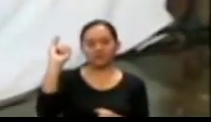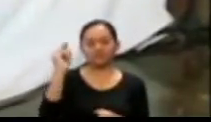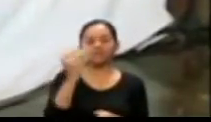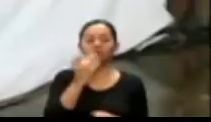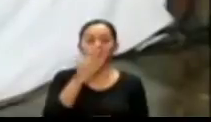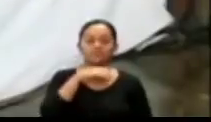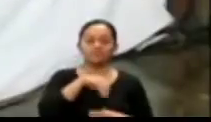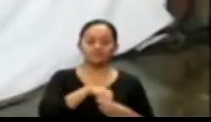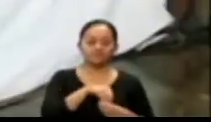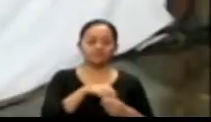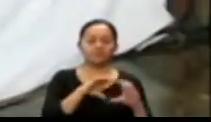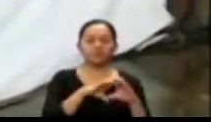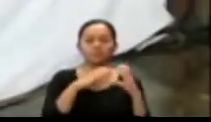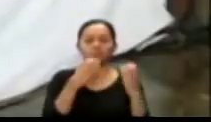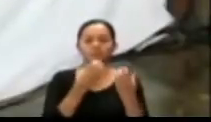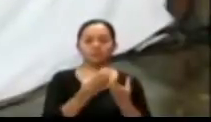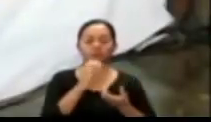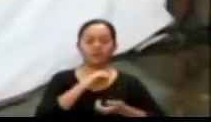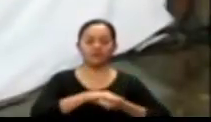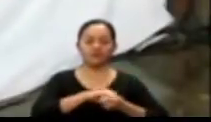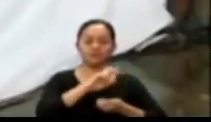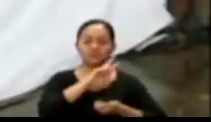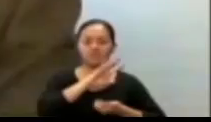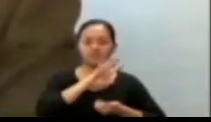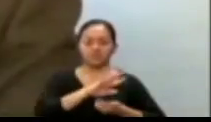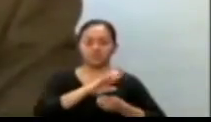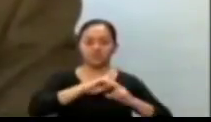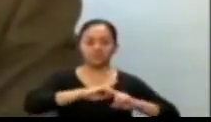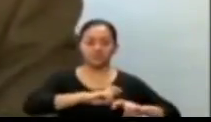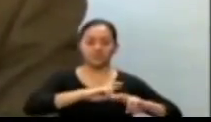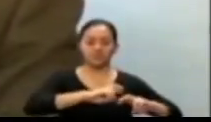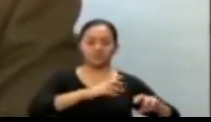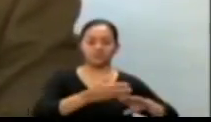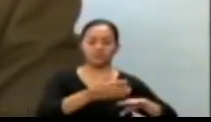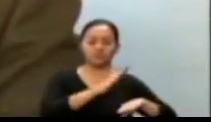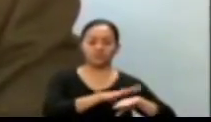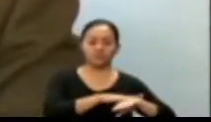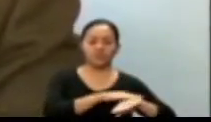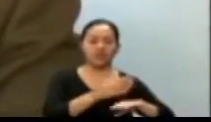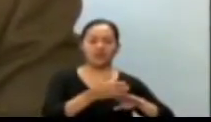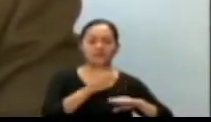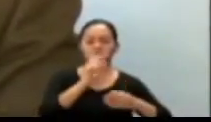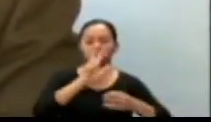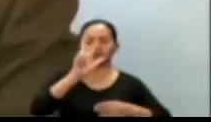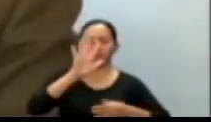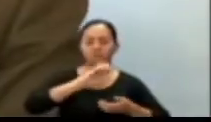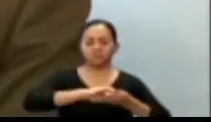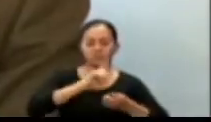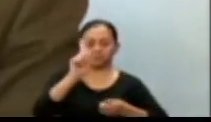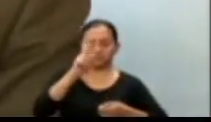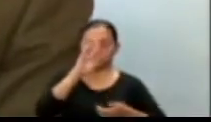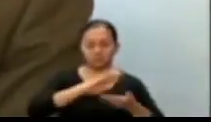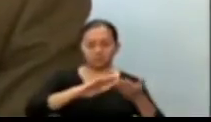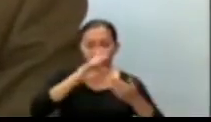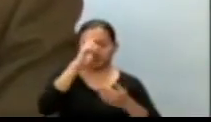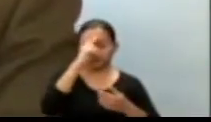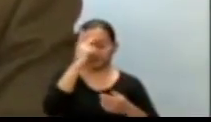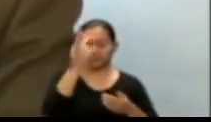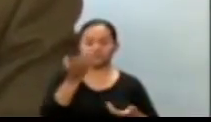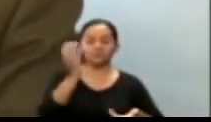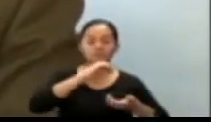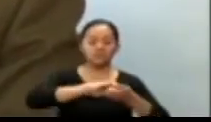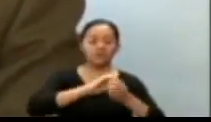realmente al interior de la Comisión de Investigaciones sobre el 30 de septiembre de 2010. Esta comisión fue una comisión presidencial,